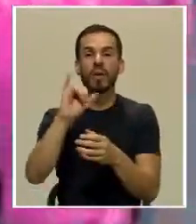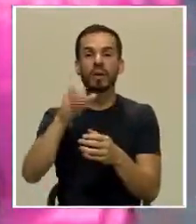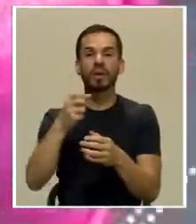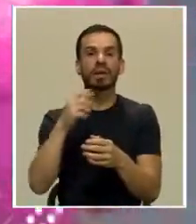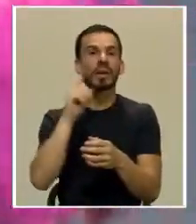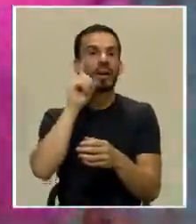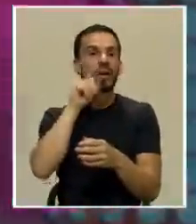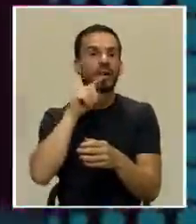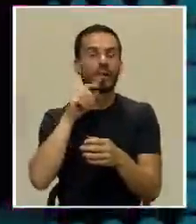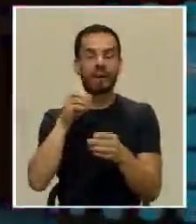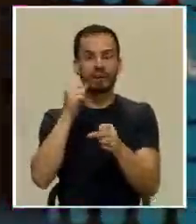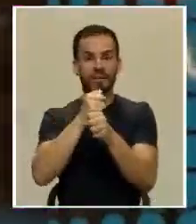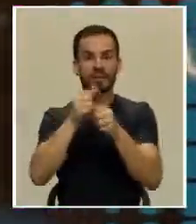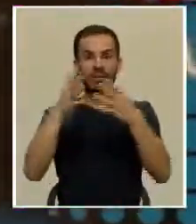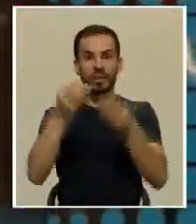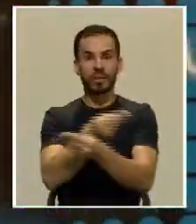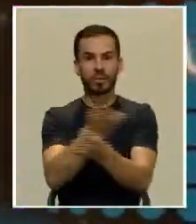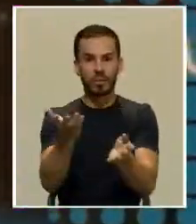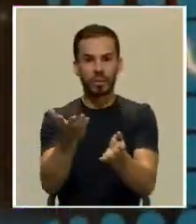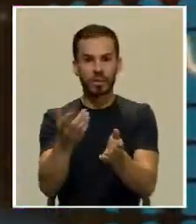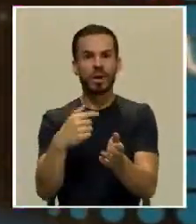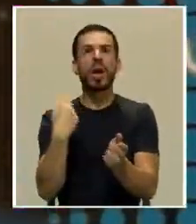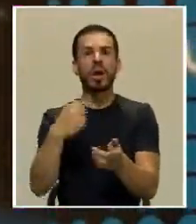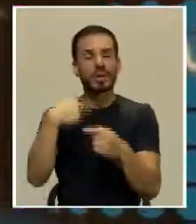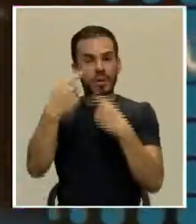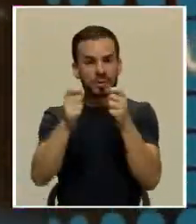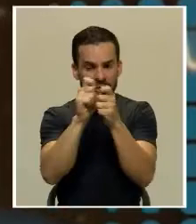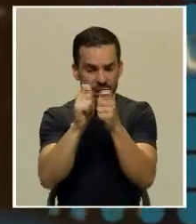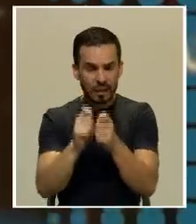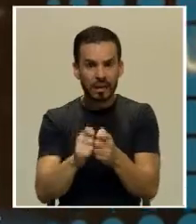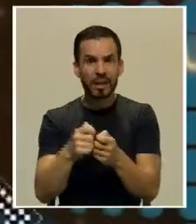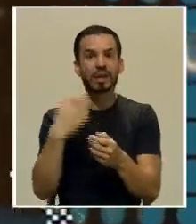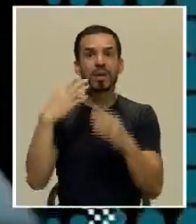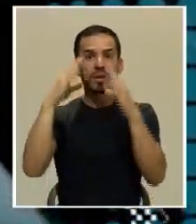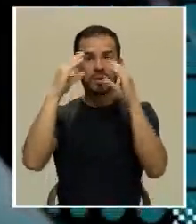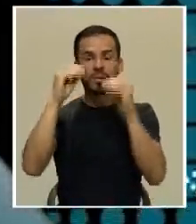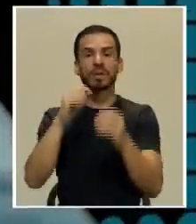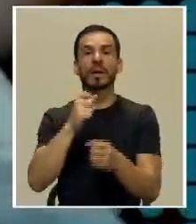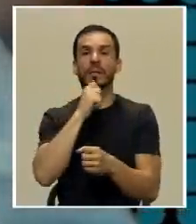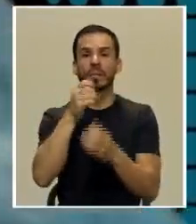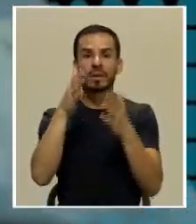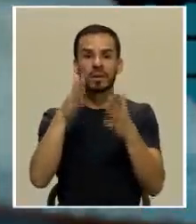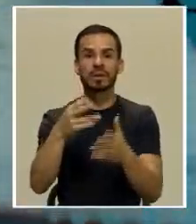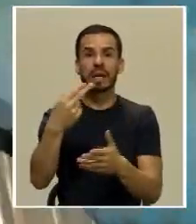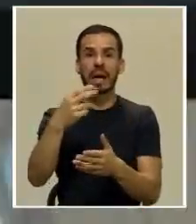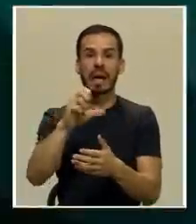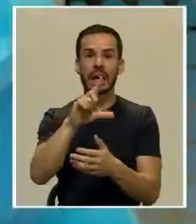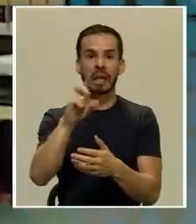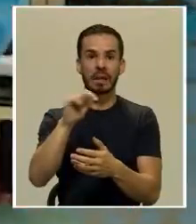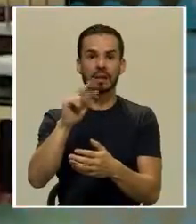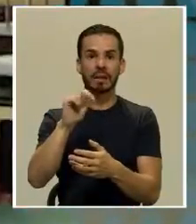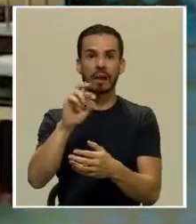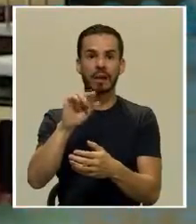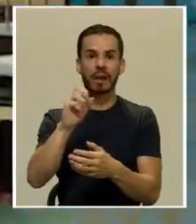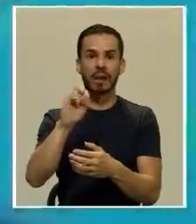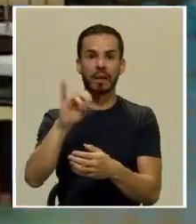como falso funcionario público. Le presentamos los detalles en un reportaje de la periodista Helen Naranjo.